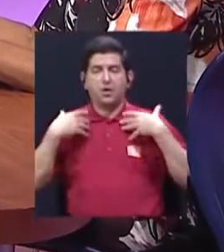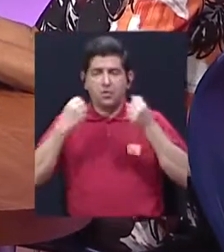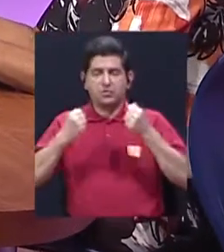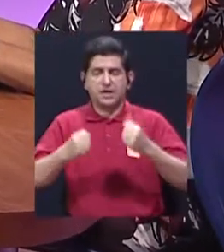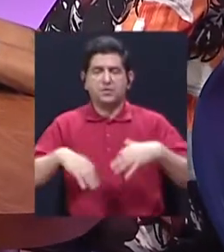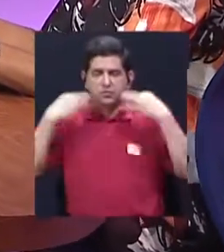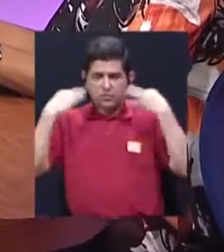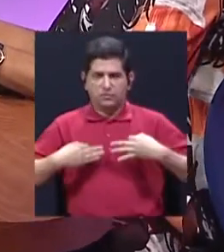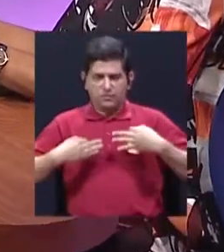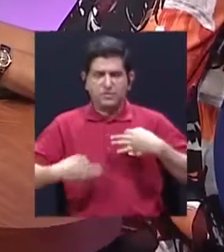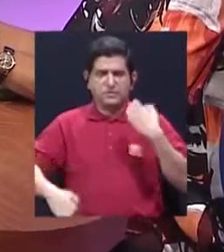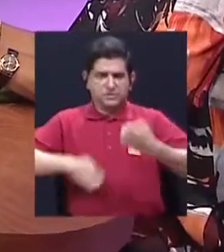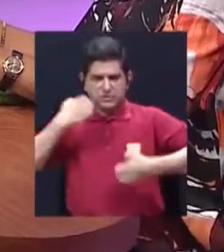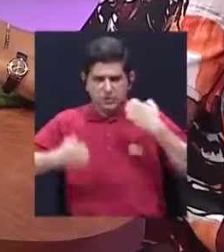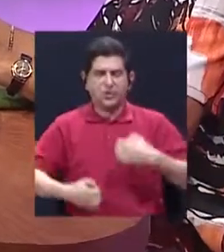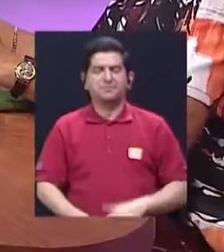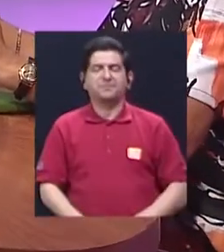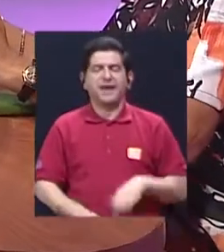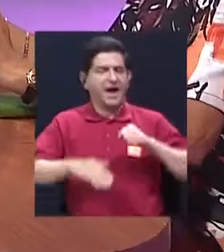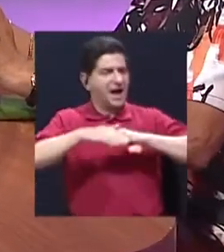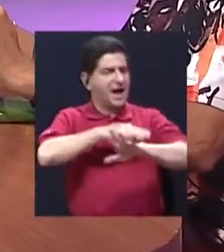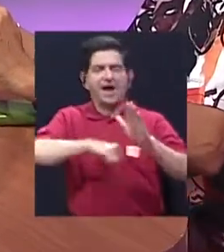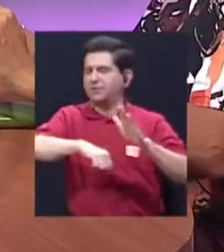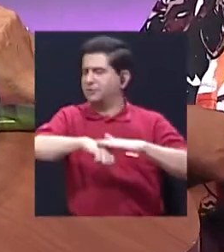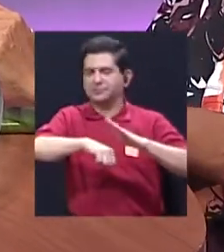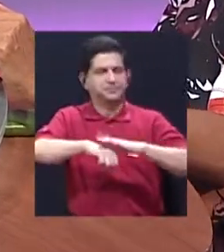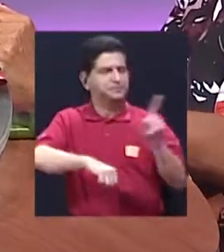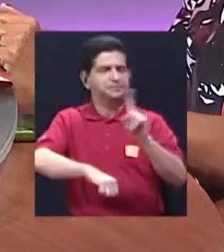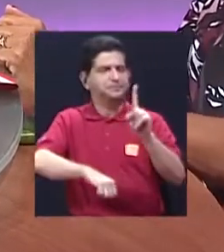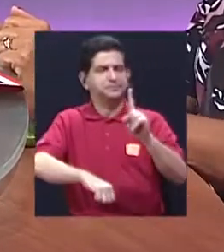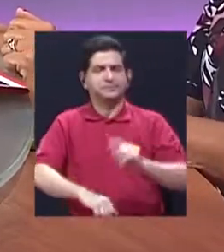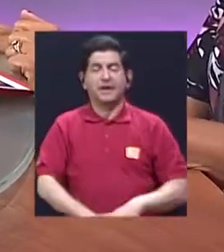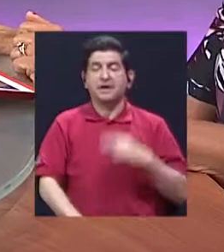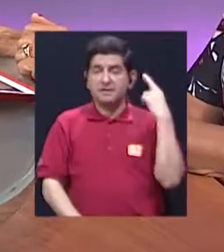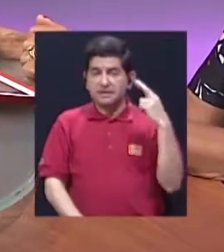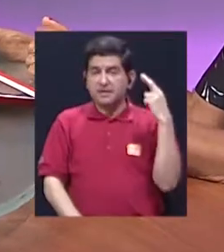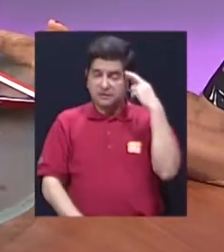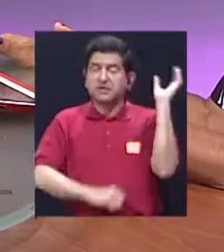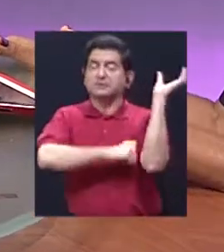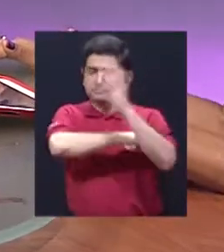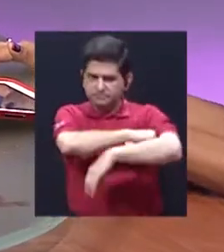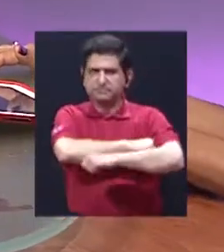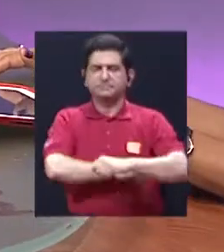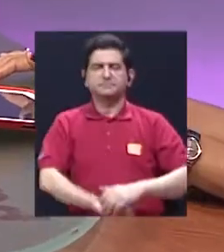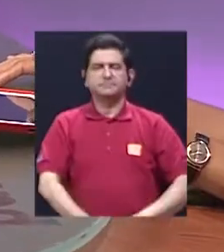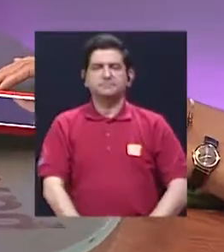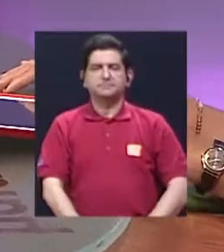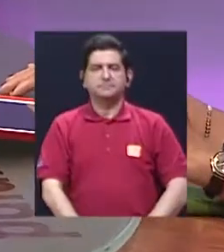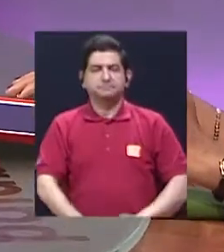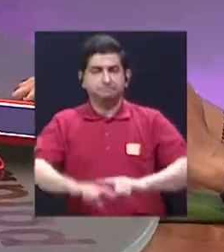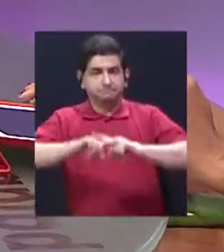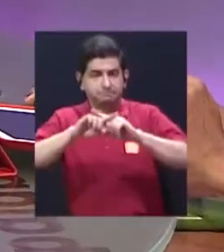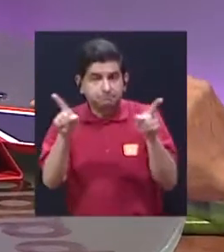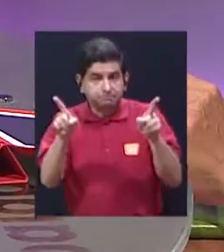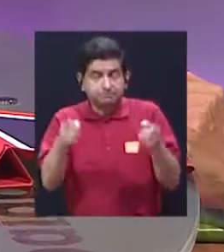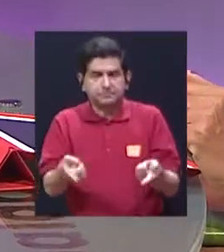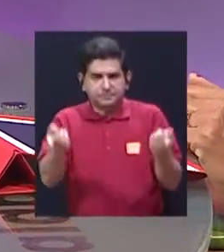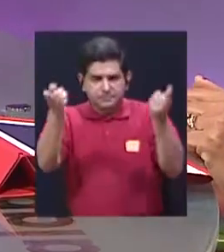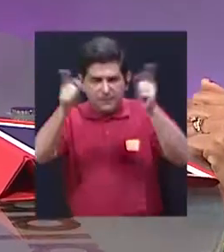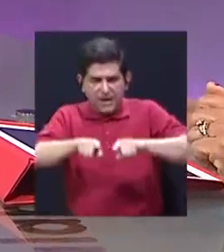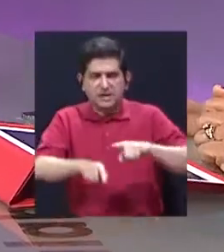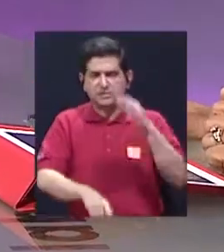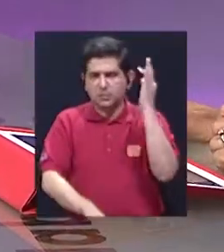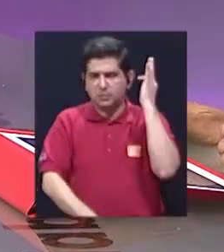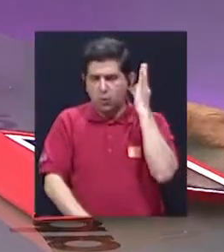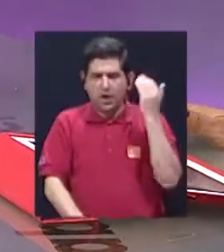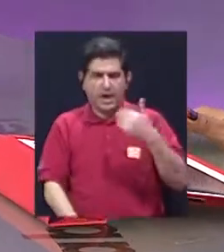ahí sí el aborto no es permitido y por lo tanto es penado, ¿verdad? Pero en los casos en donde